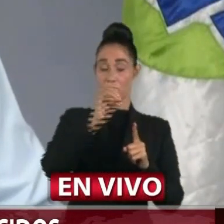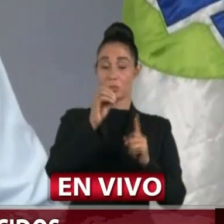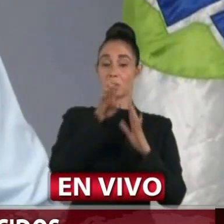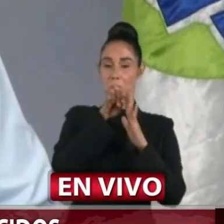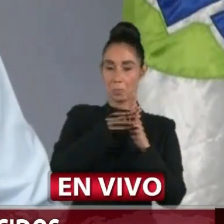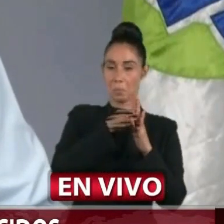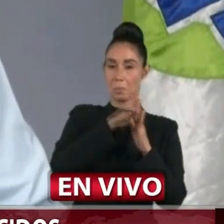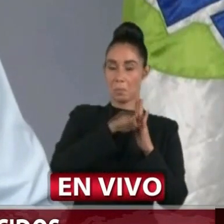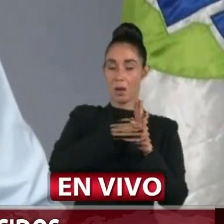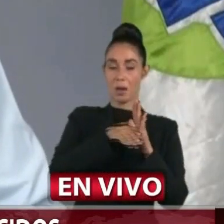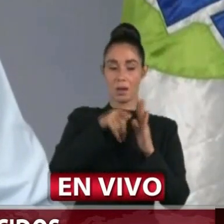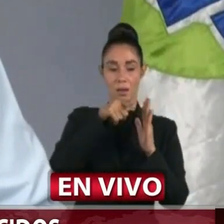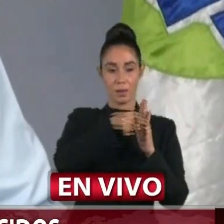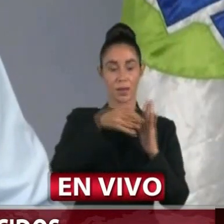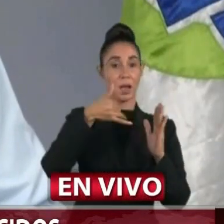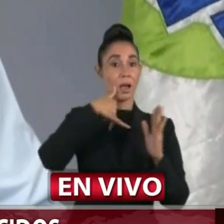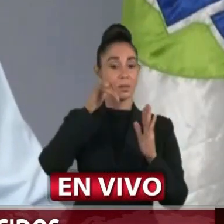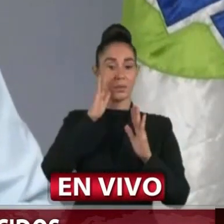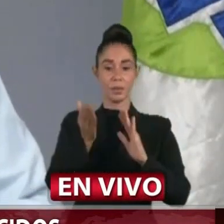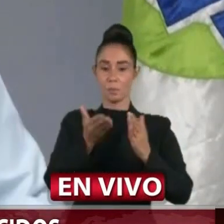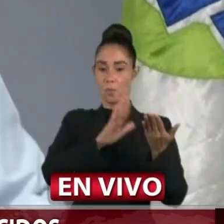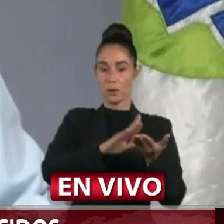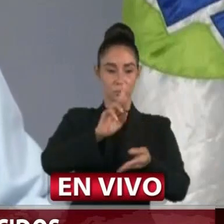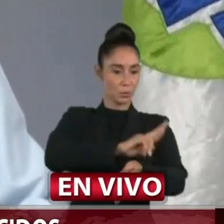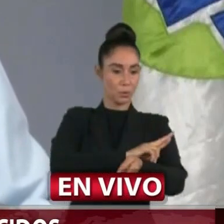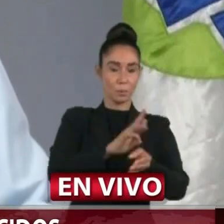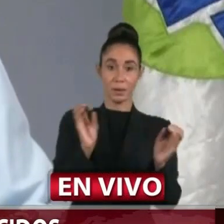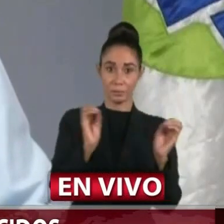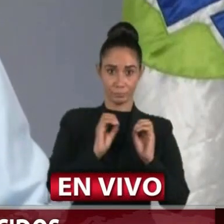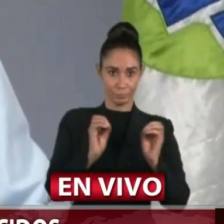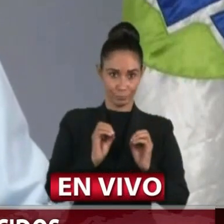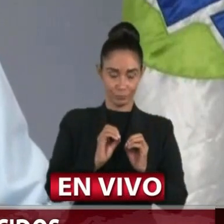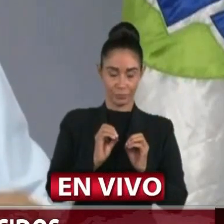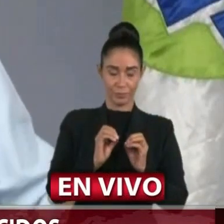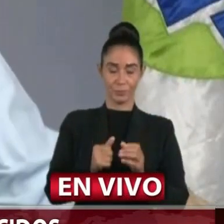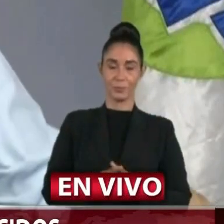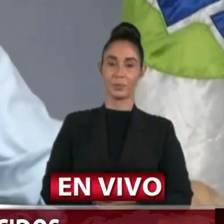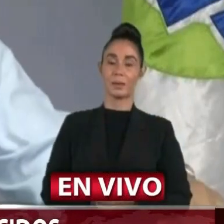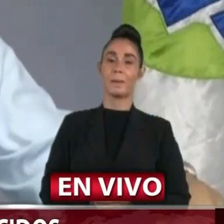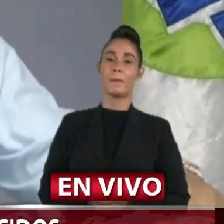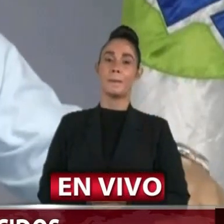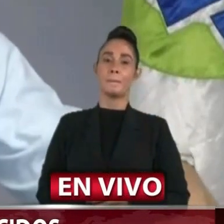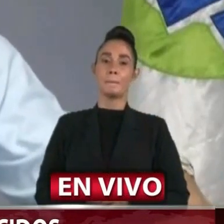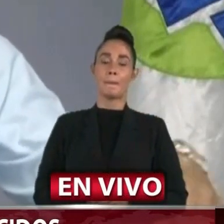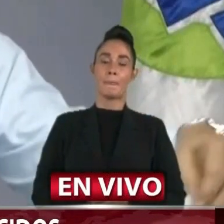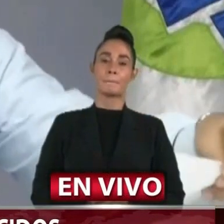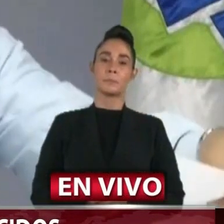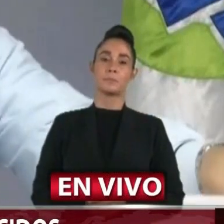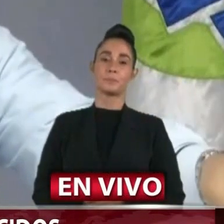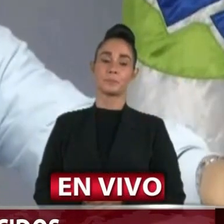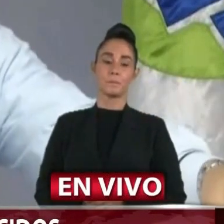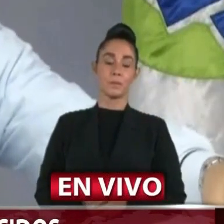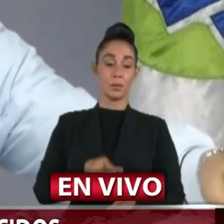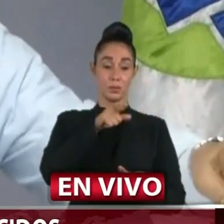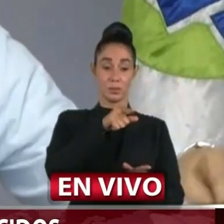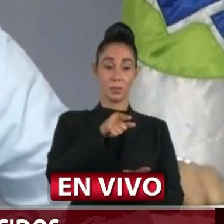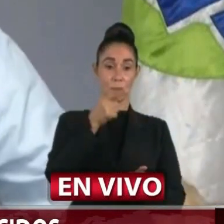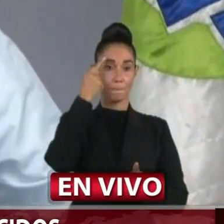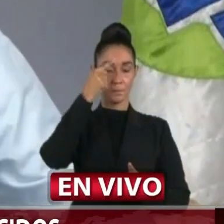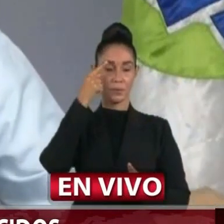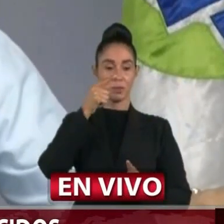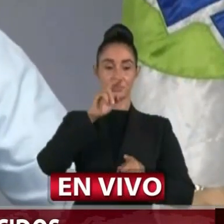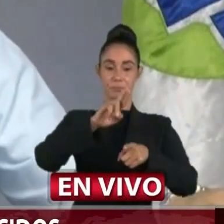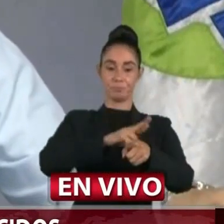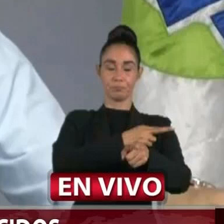baja. No tuvo fallecimiento en el día de ayer. De manera que La Romana, en el comportamiento